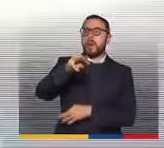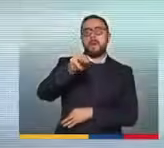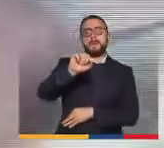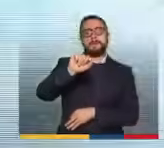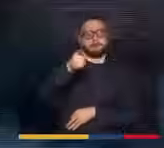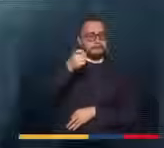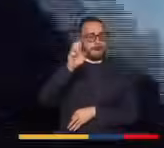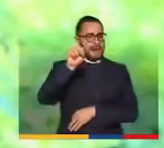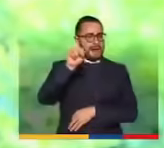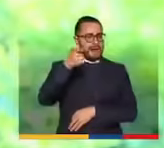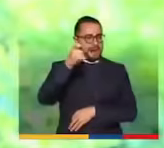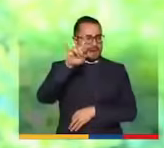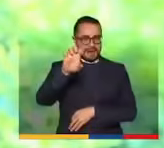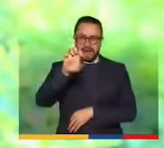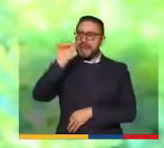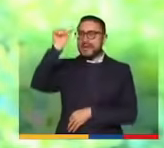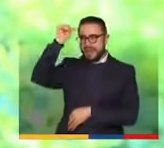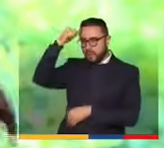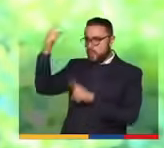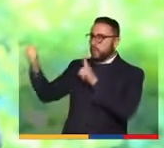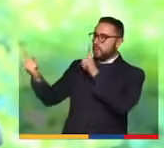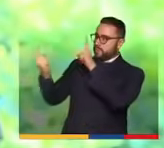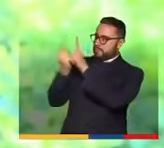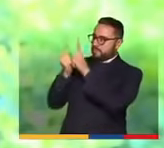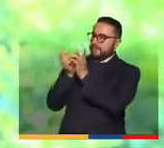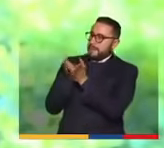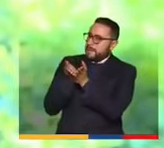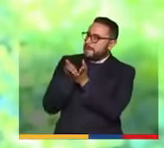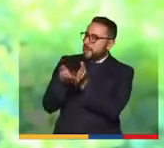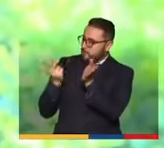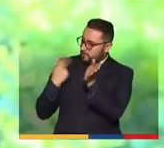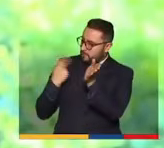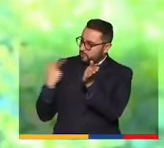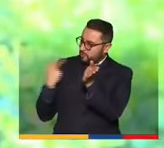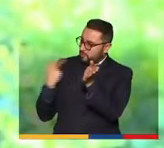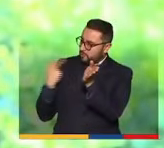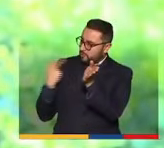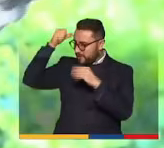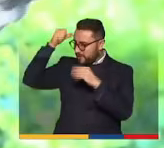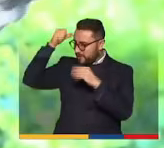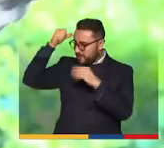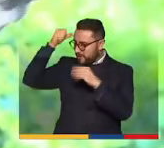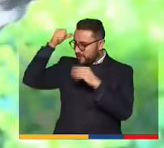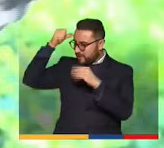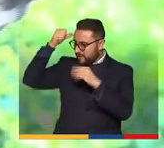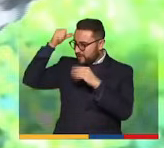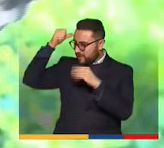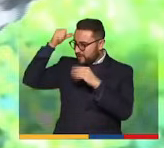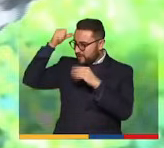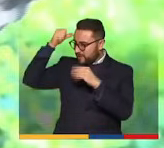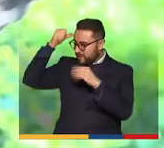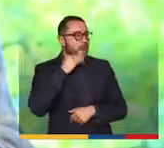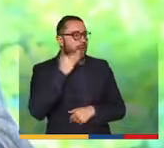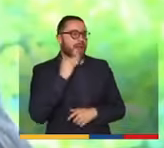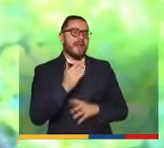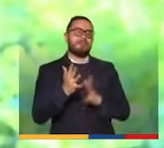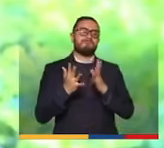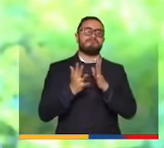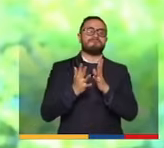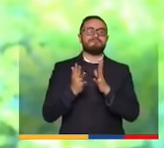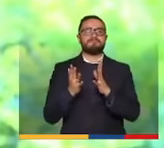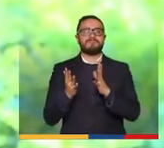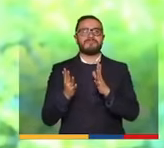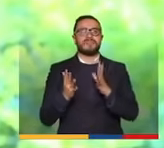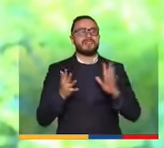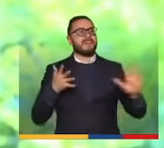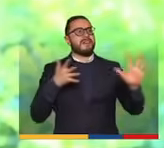íbamos en el ferry, íbamos, ahí hubo una señora que hablaba así como esas de, yo